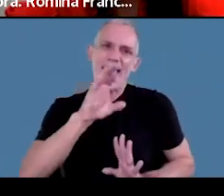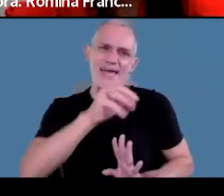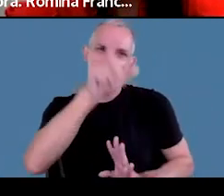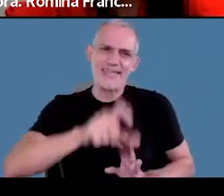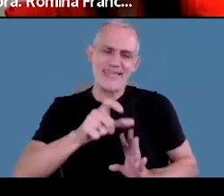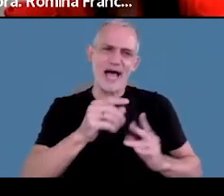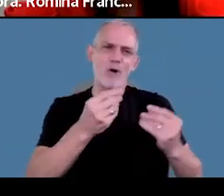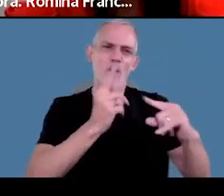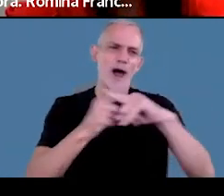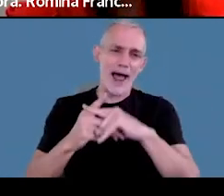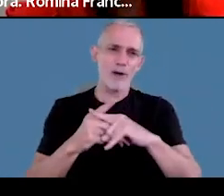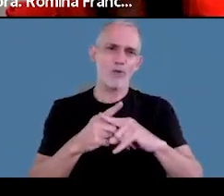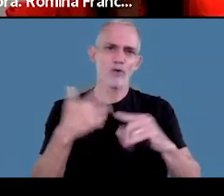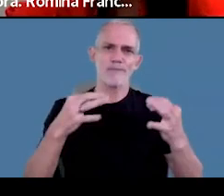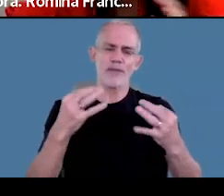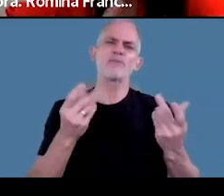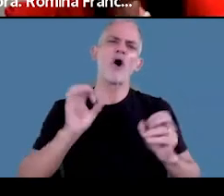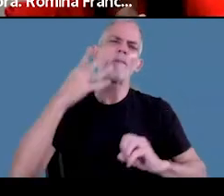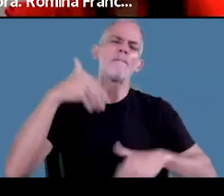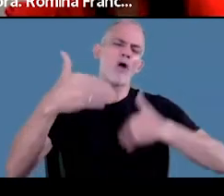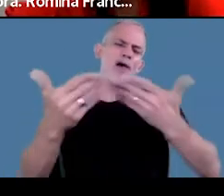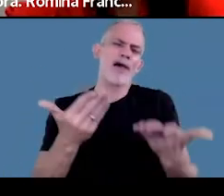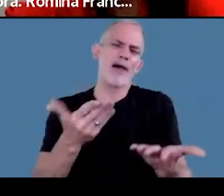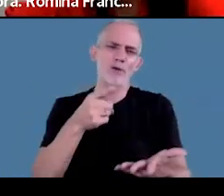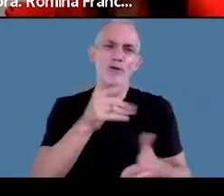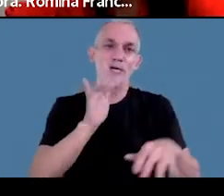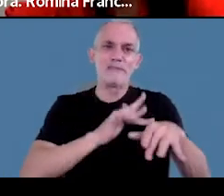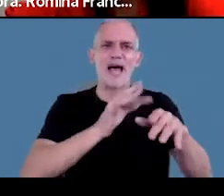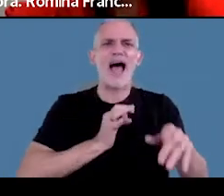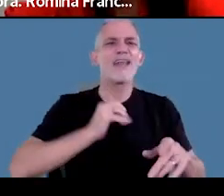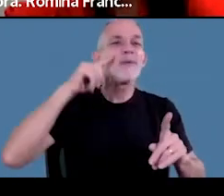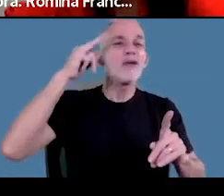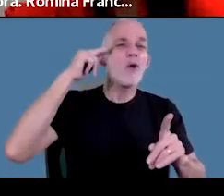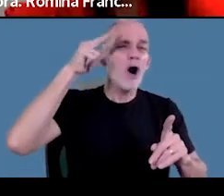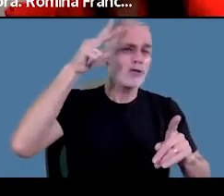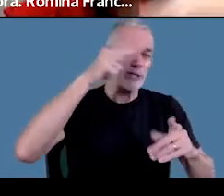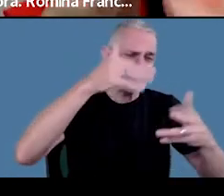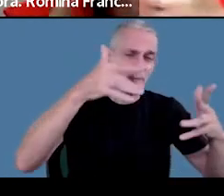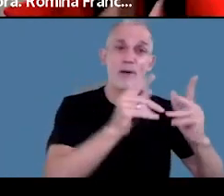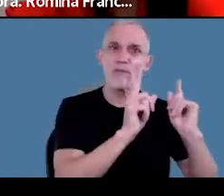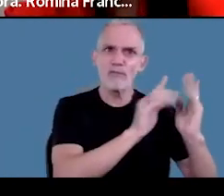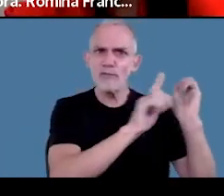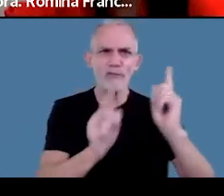que se tendría que ayornar un poco, porque esto no se toca desde el año 80 y pico, y hay algunas cuestiones que